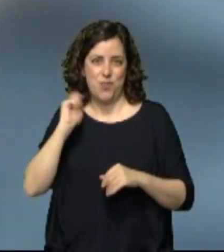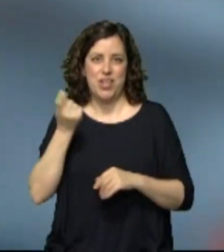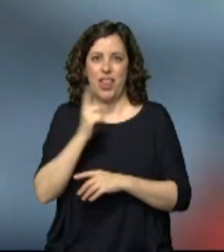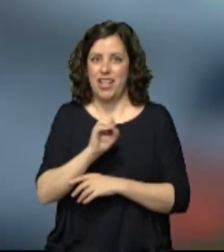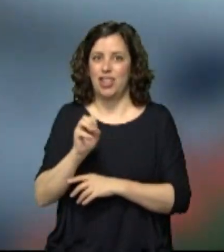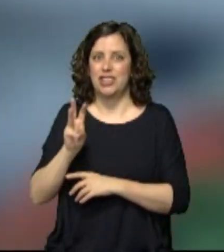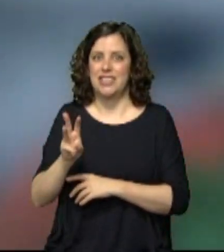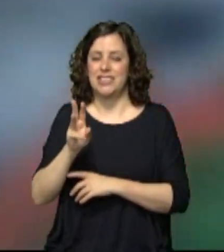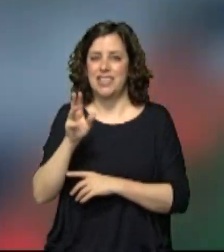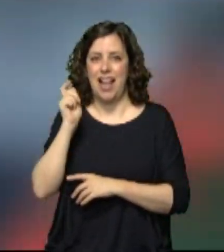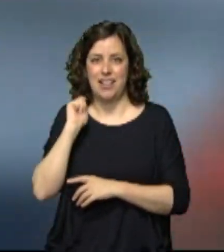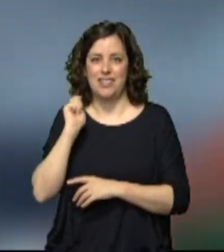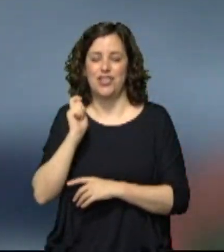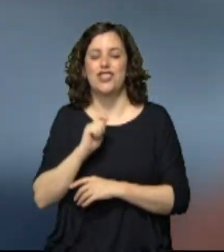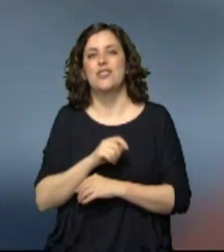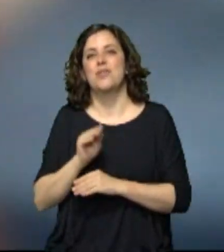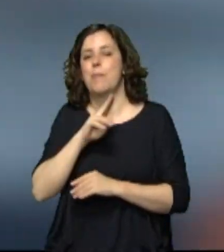años de su madre.